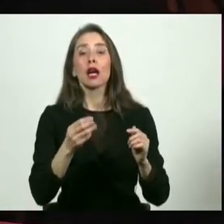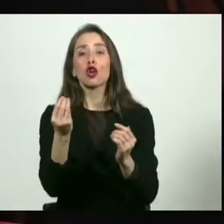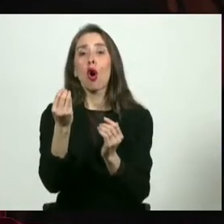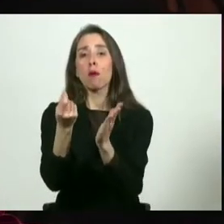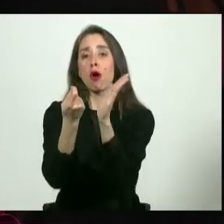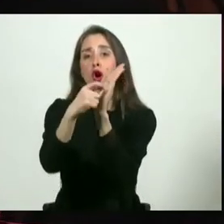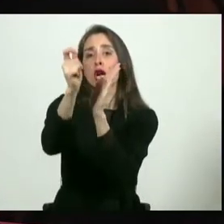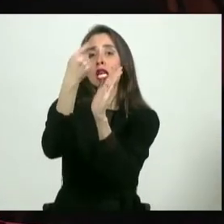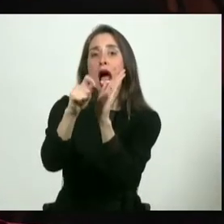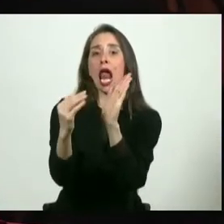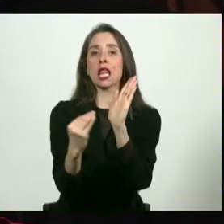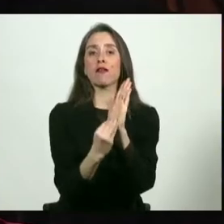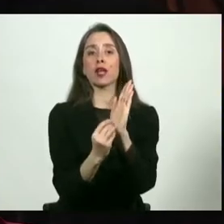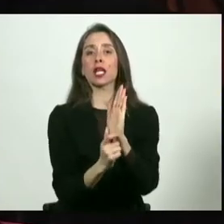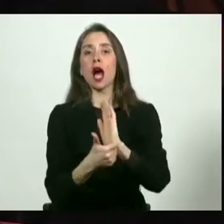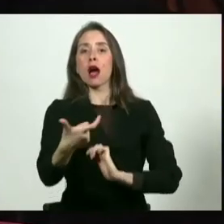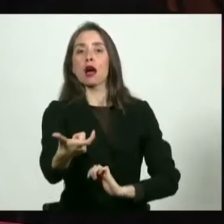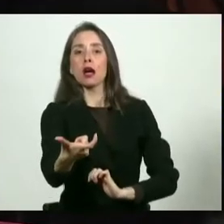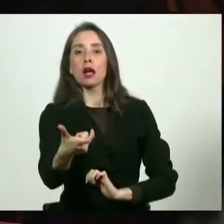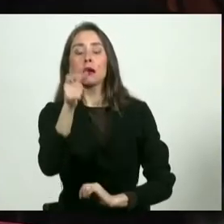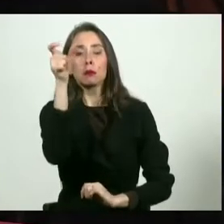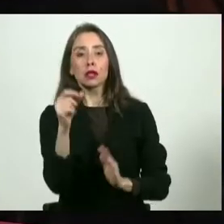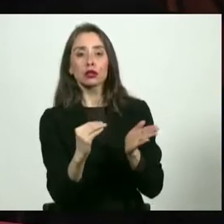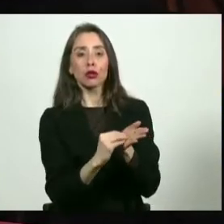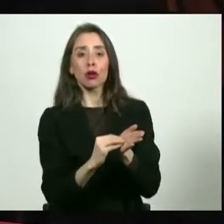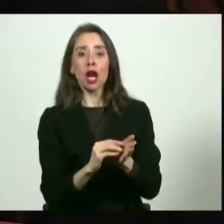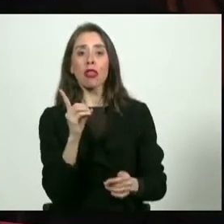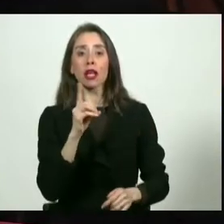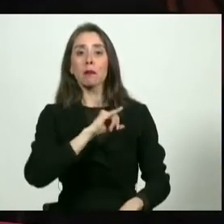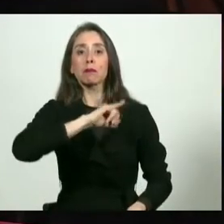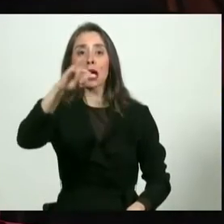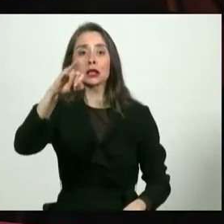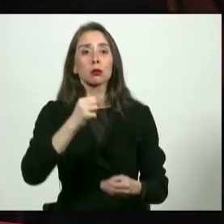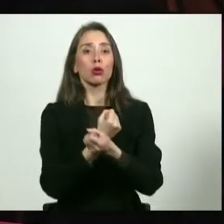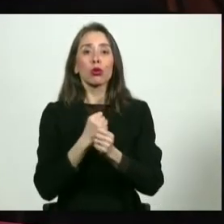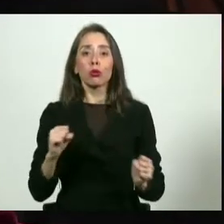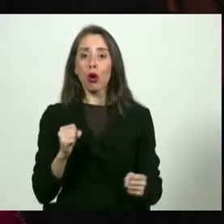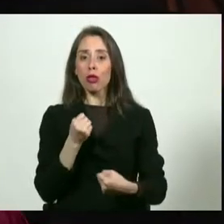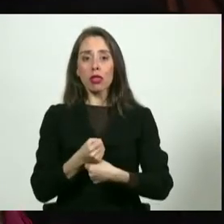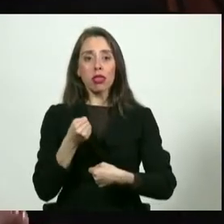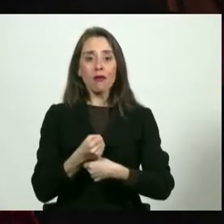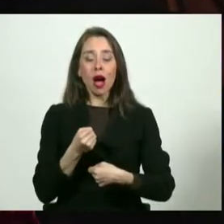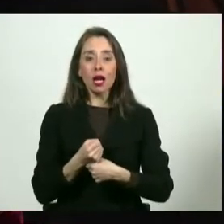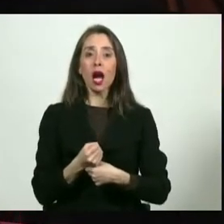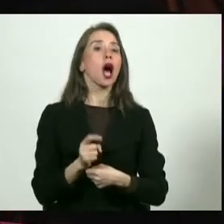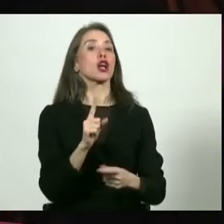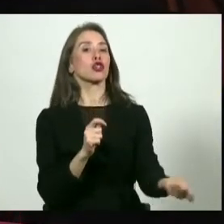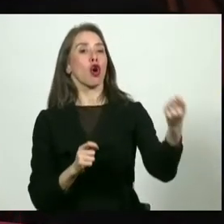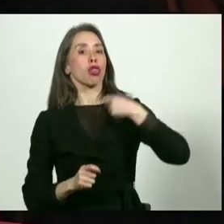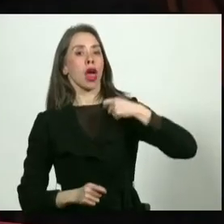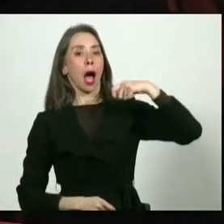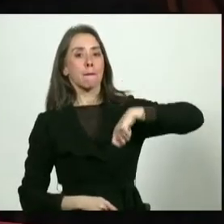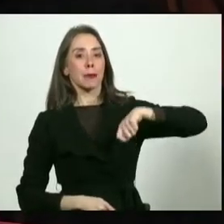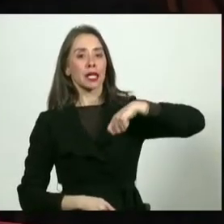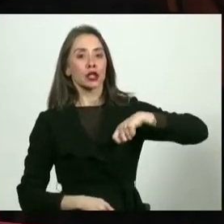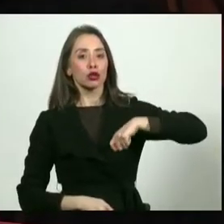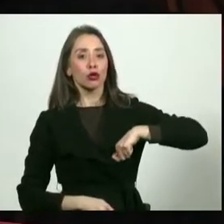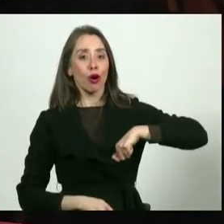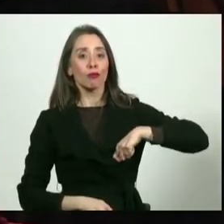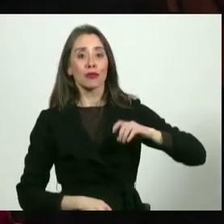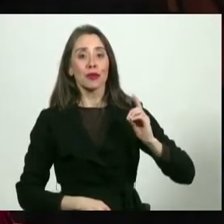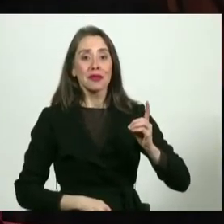califiquen. Entonces son personas que quedan con una discapacidad para siempre, no pueden trabajar. No obtienen la pensión por